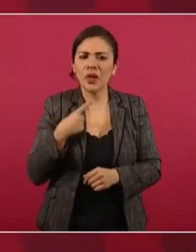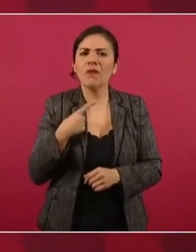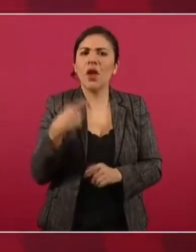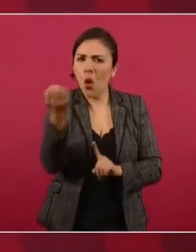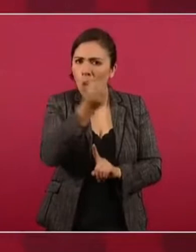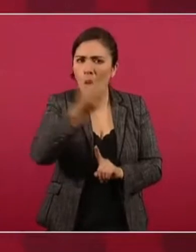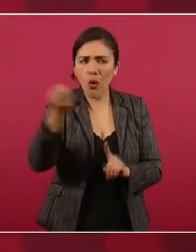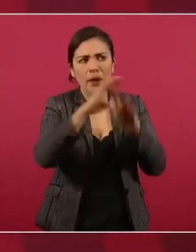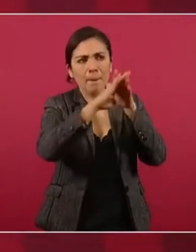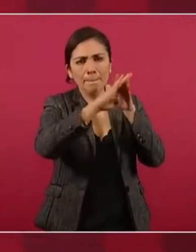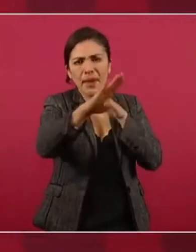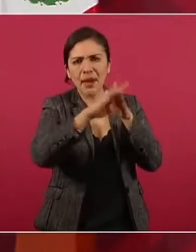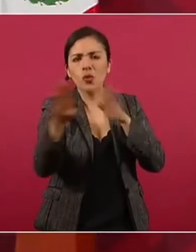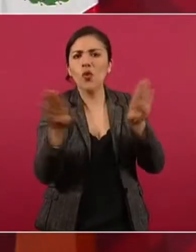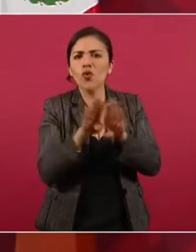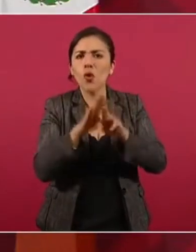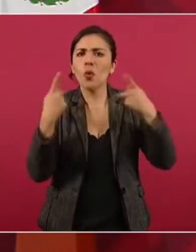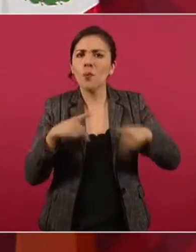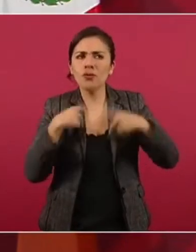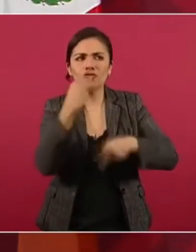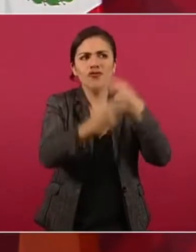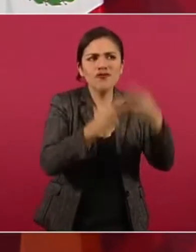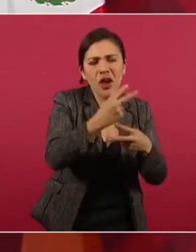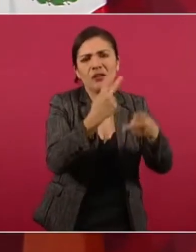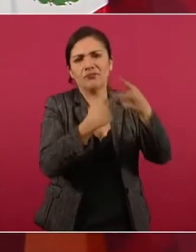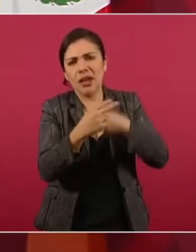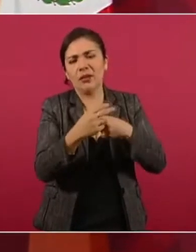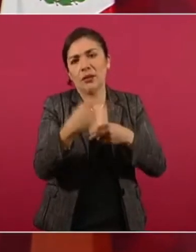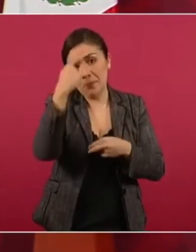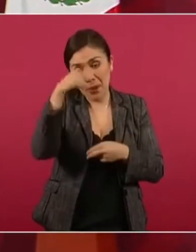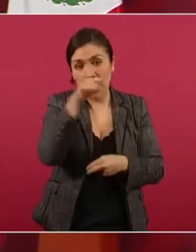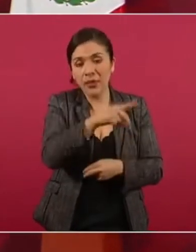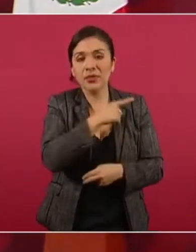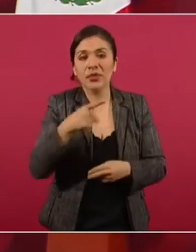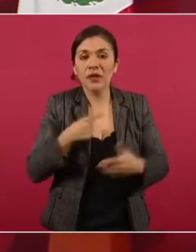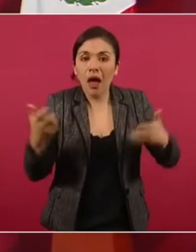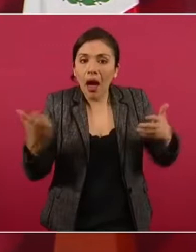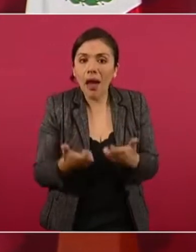flujo migratorio, en que hagan sus cuentas,